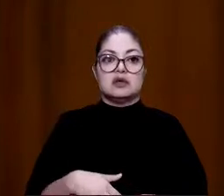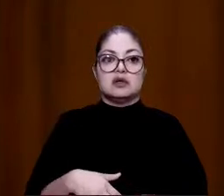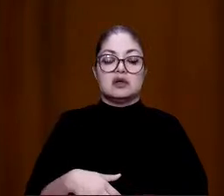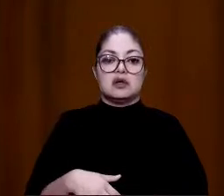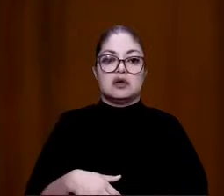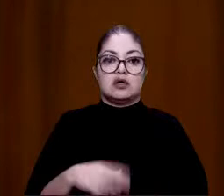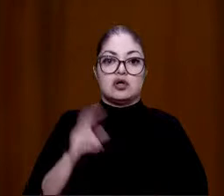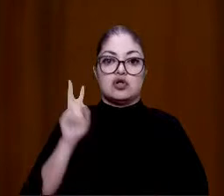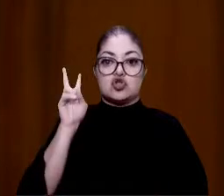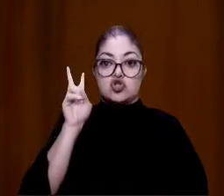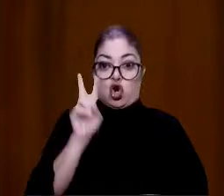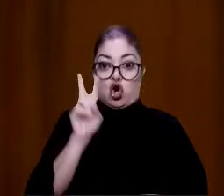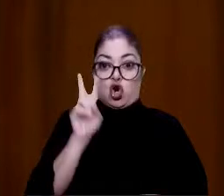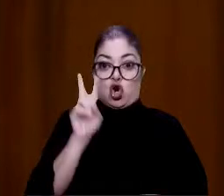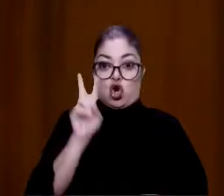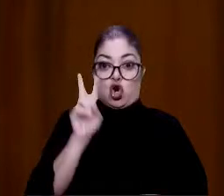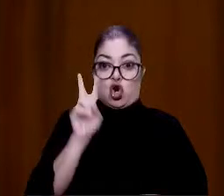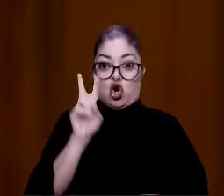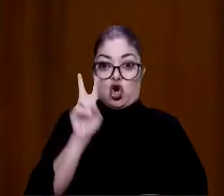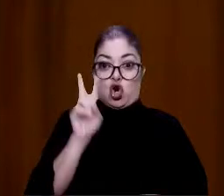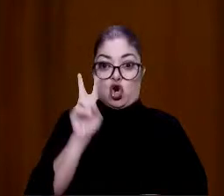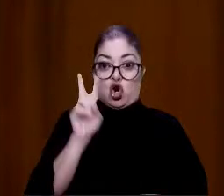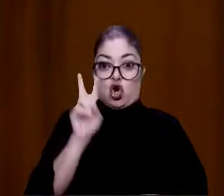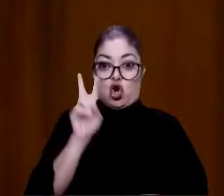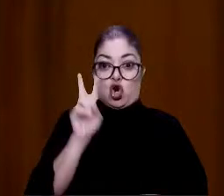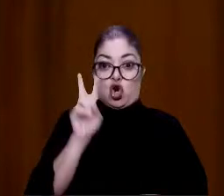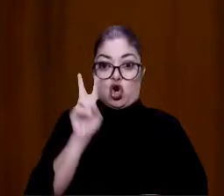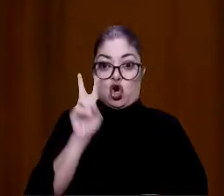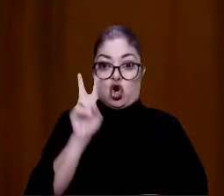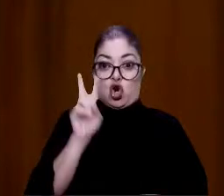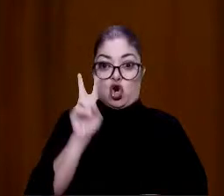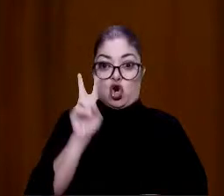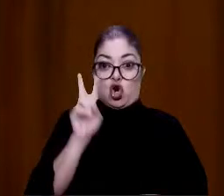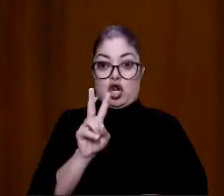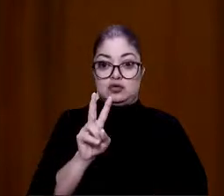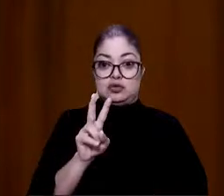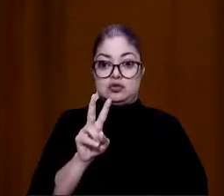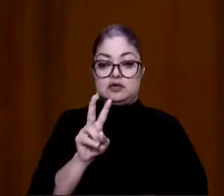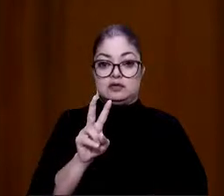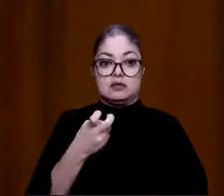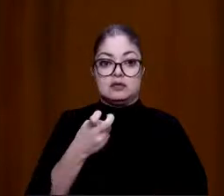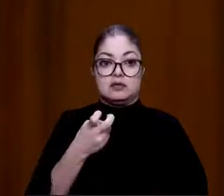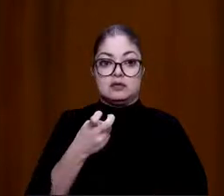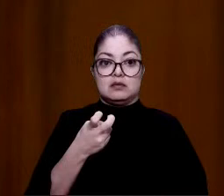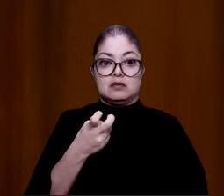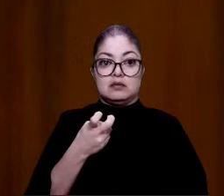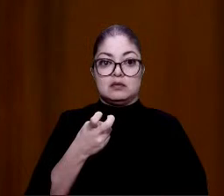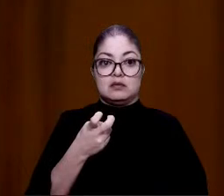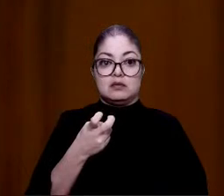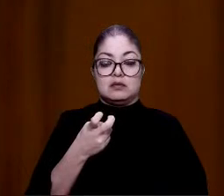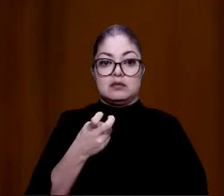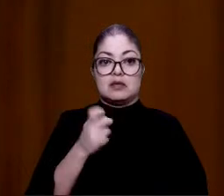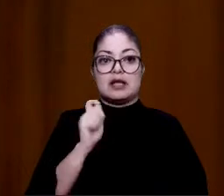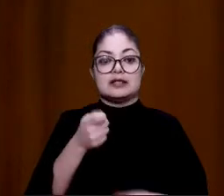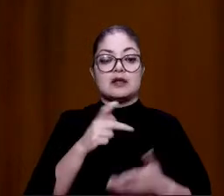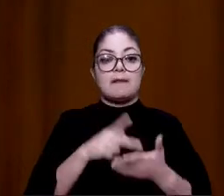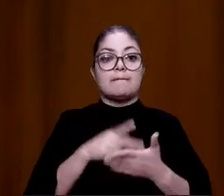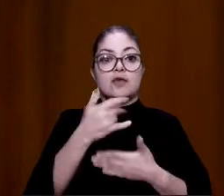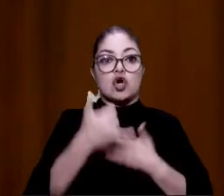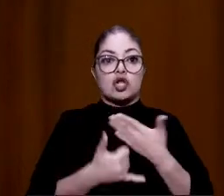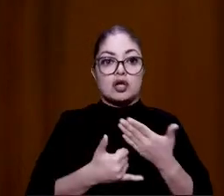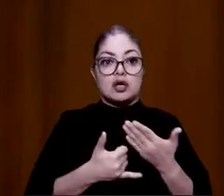El trolebús, en efecto, es un proyecto que rompe paradigmas. Es un proyecto de